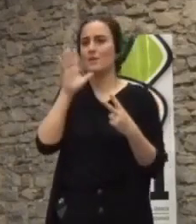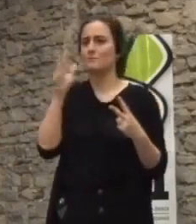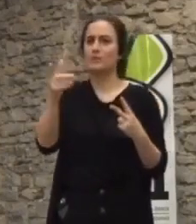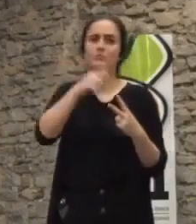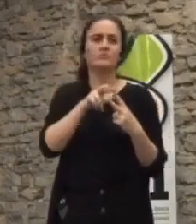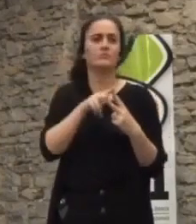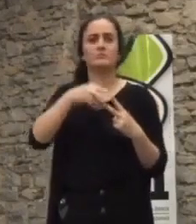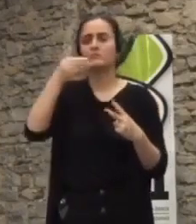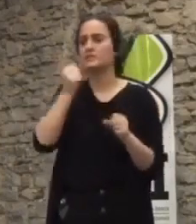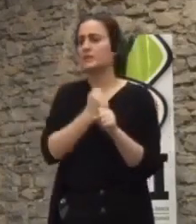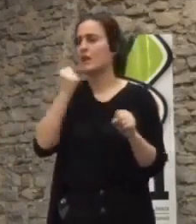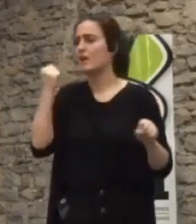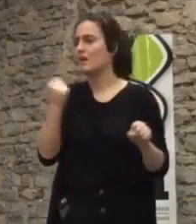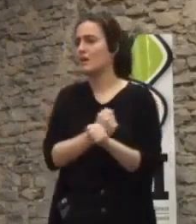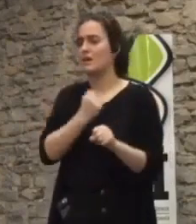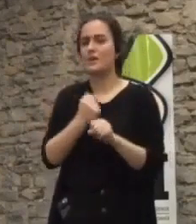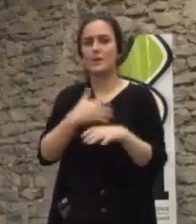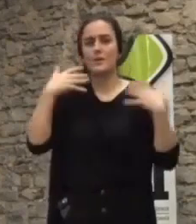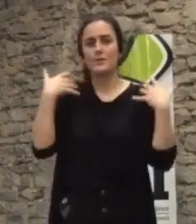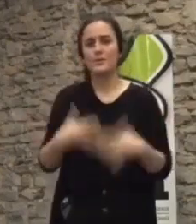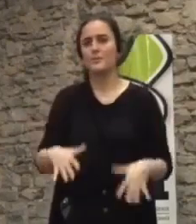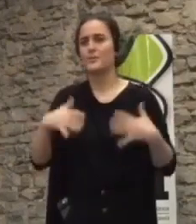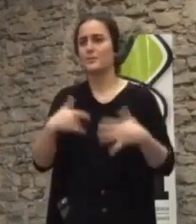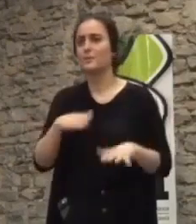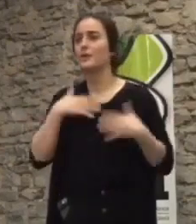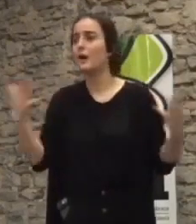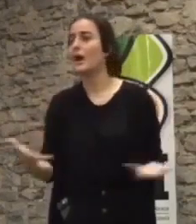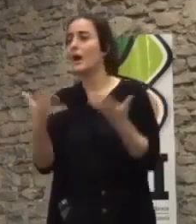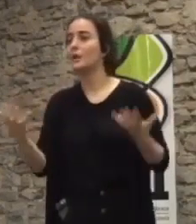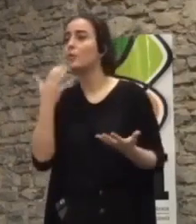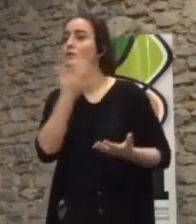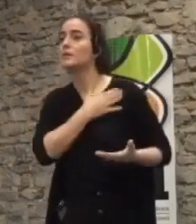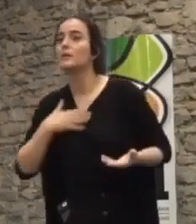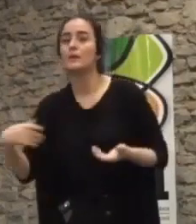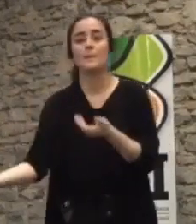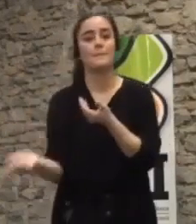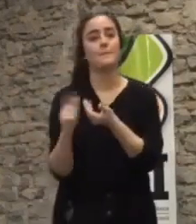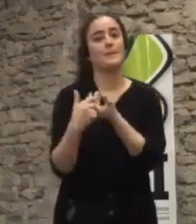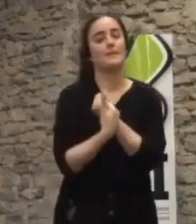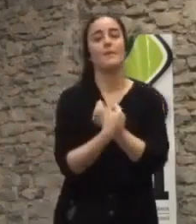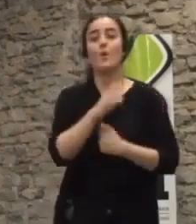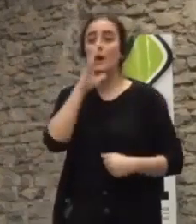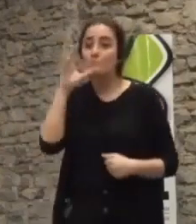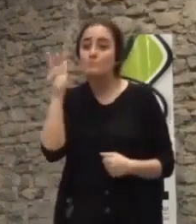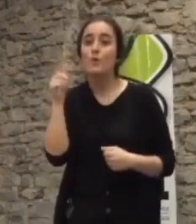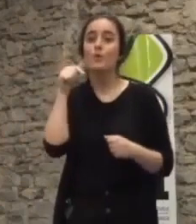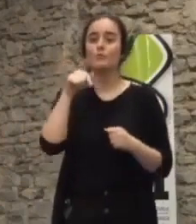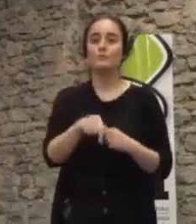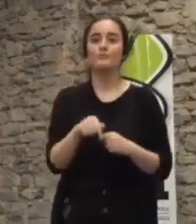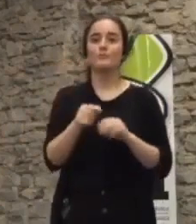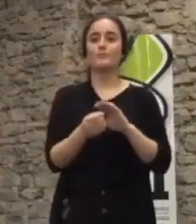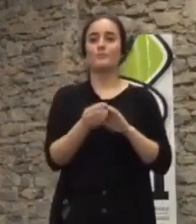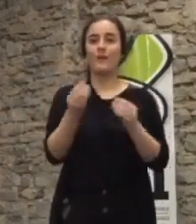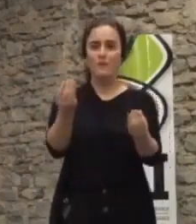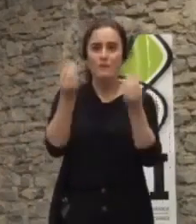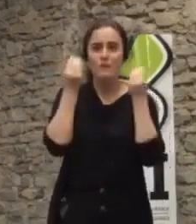trabajo increíble al que os animo que os podáis unir cuando consideréis, porque no solo se forman con